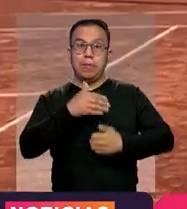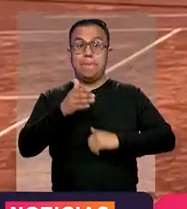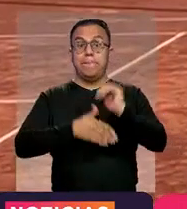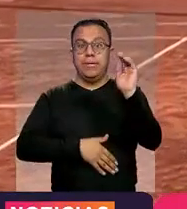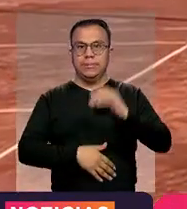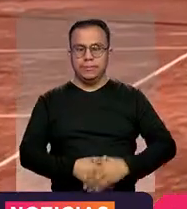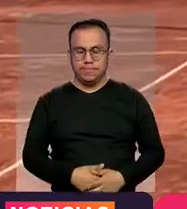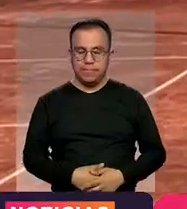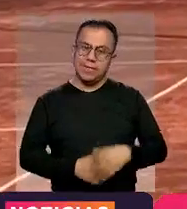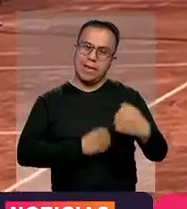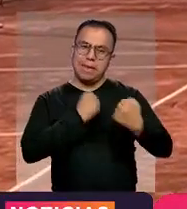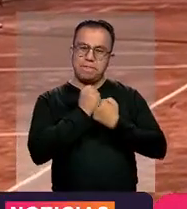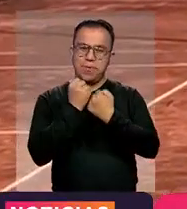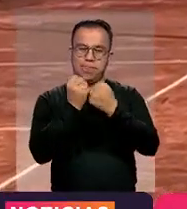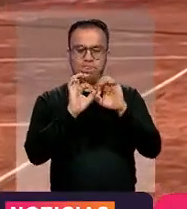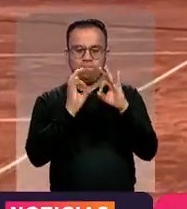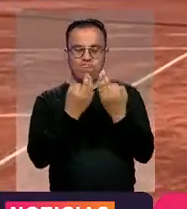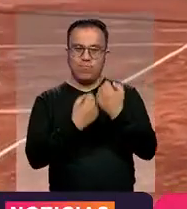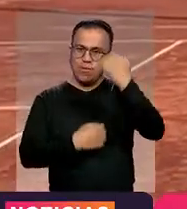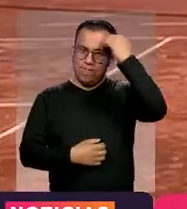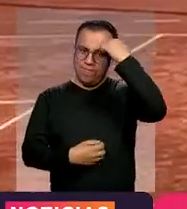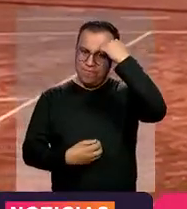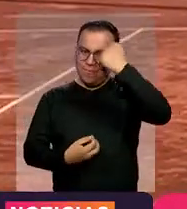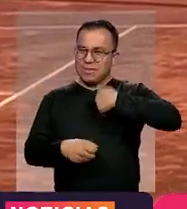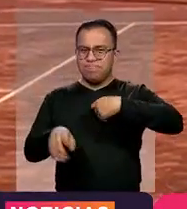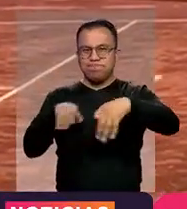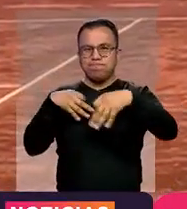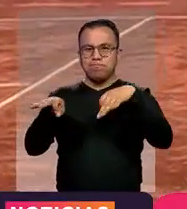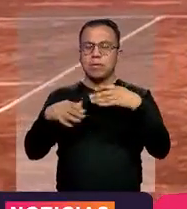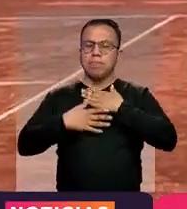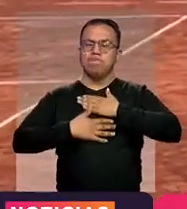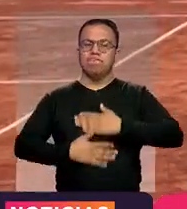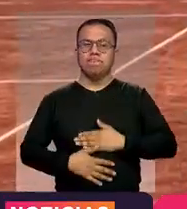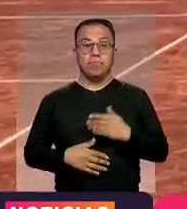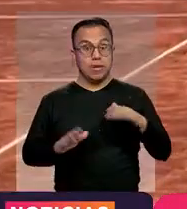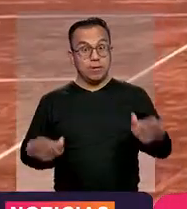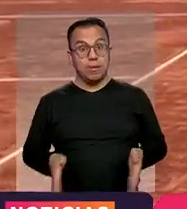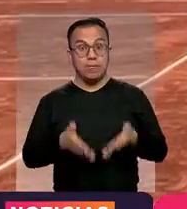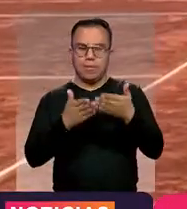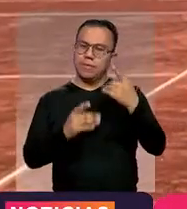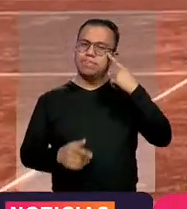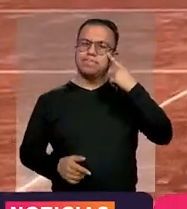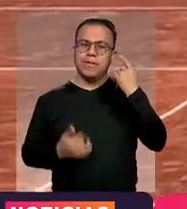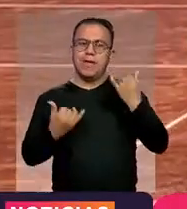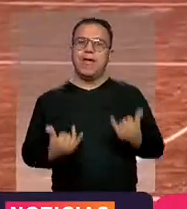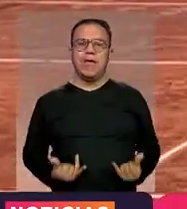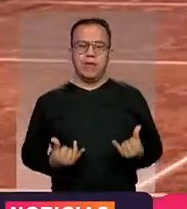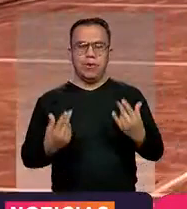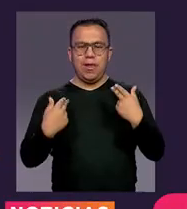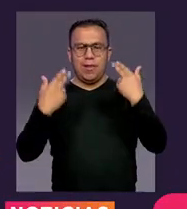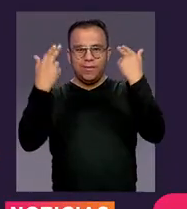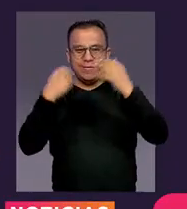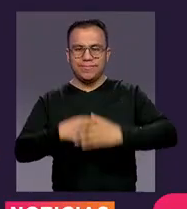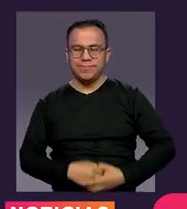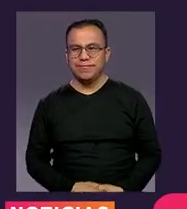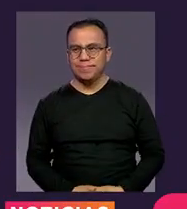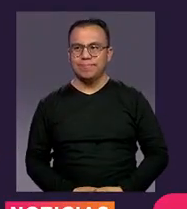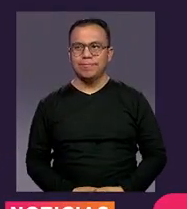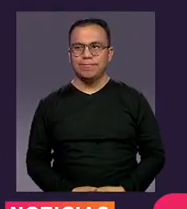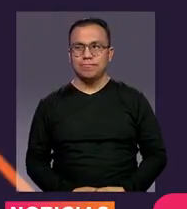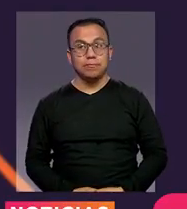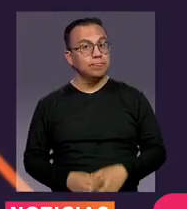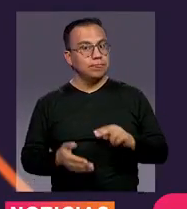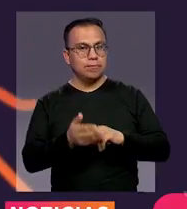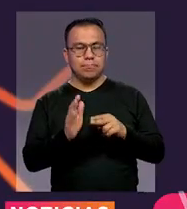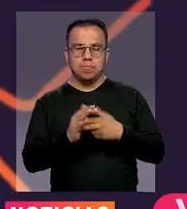más. El apoyo de su familia y entrenador le han permitido mantener la calma y fortalecer su mente ahora que los halagos llueven. Siento que es